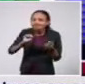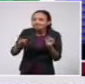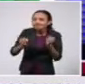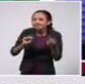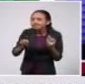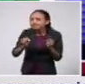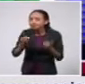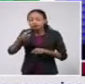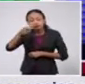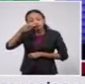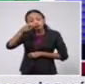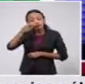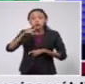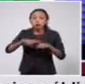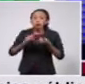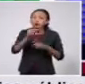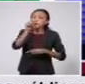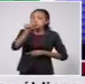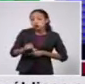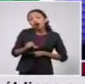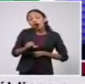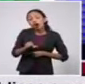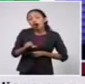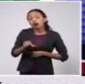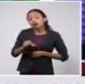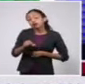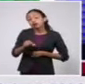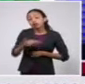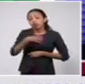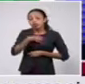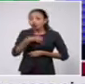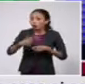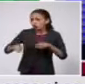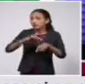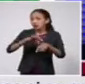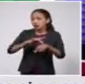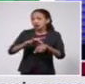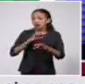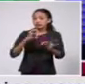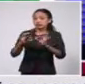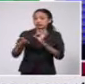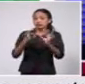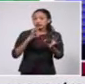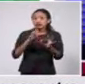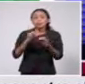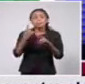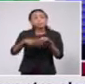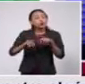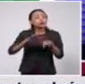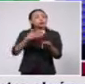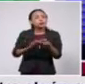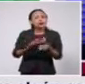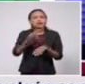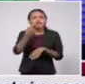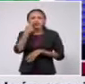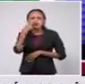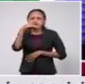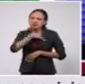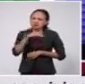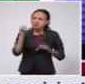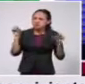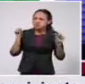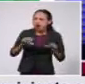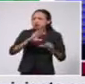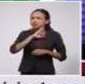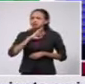un paciente vulnerable. En un momento determinado presentó sintomatología, fiebre, congestión